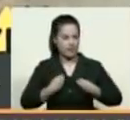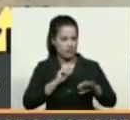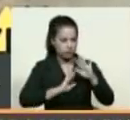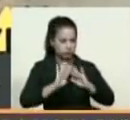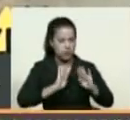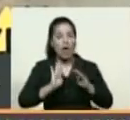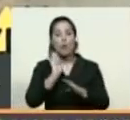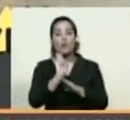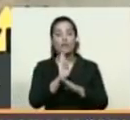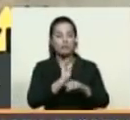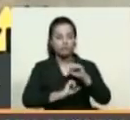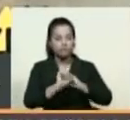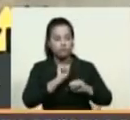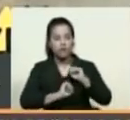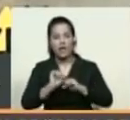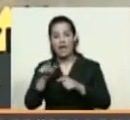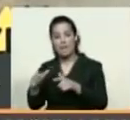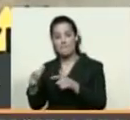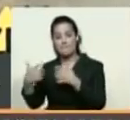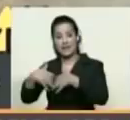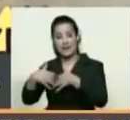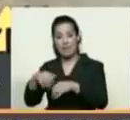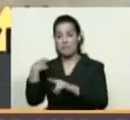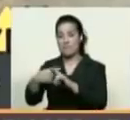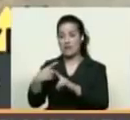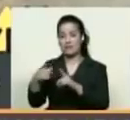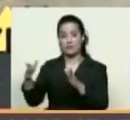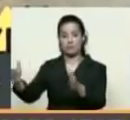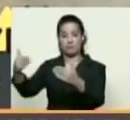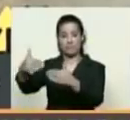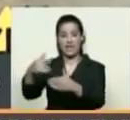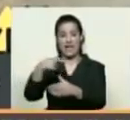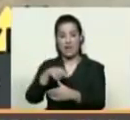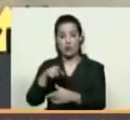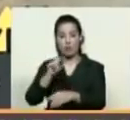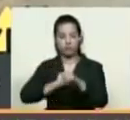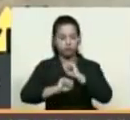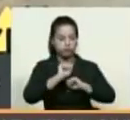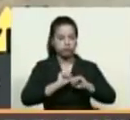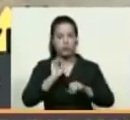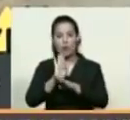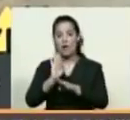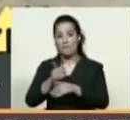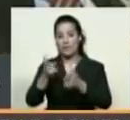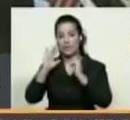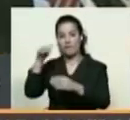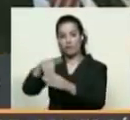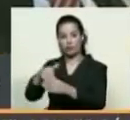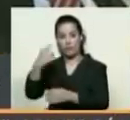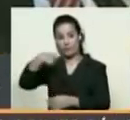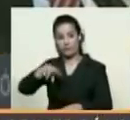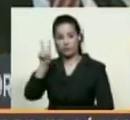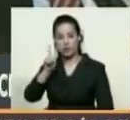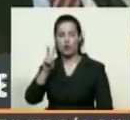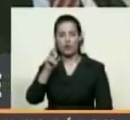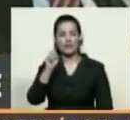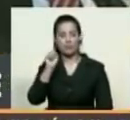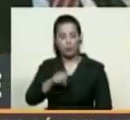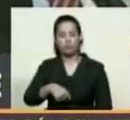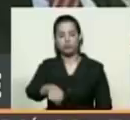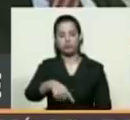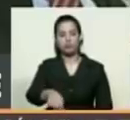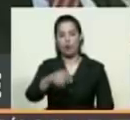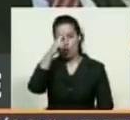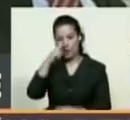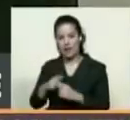posibilidad logística y la posibilidad material de que los venezolanos ejerciéramos el derecho al voto, podamos nosotros también